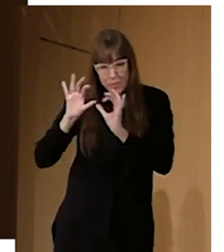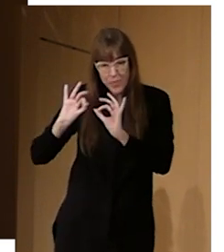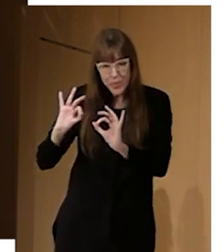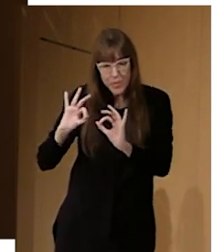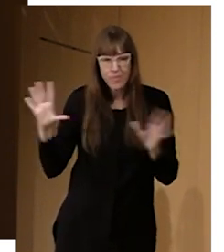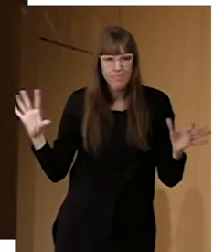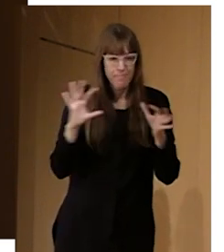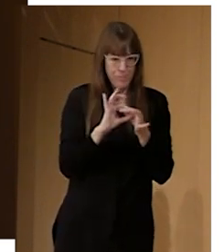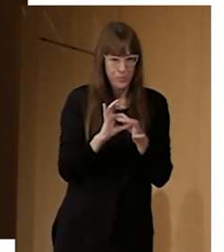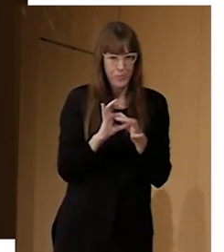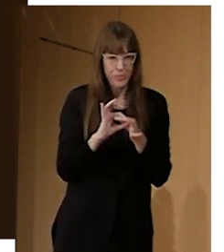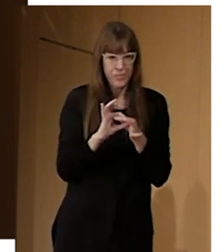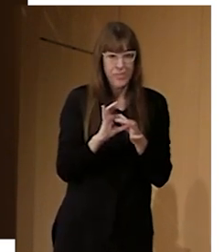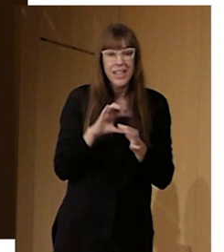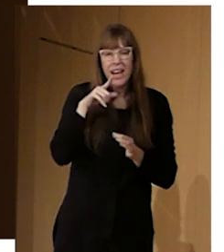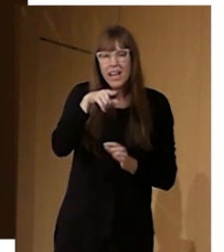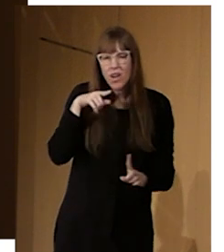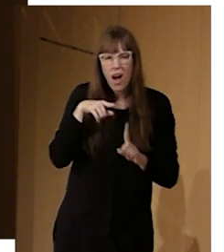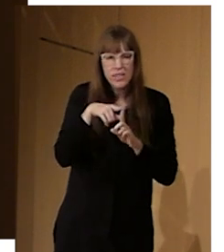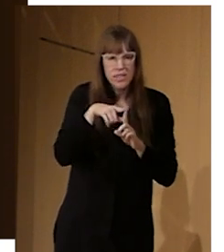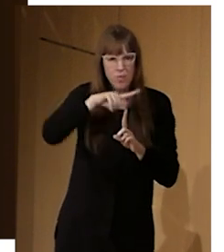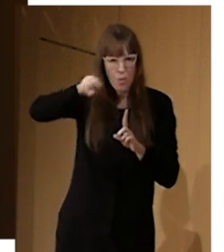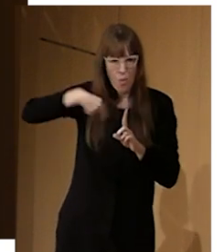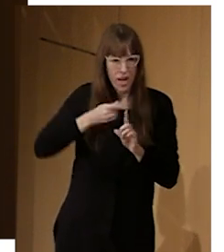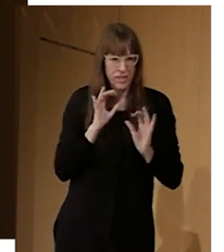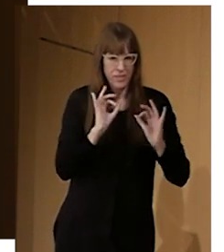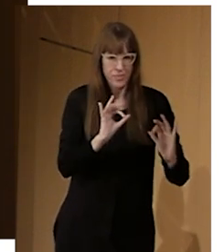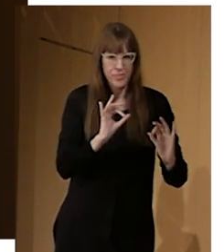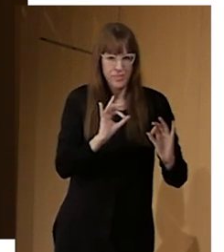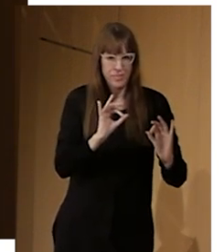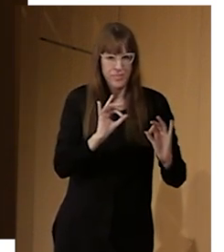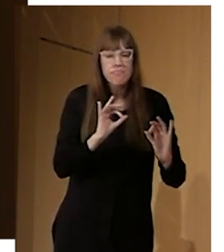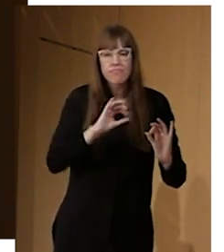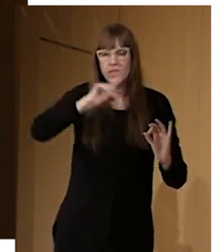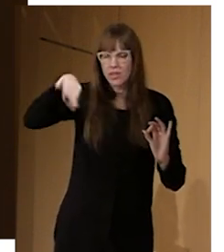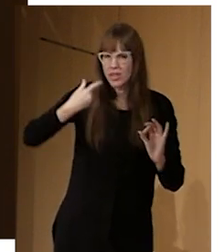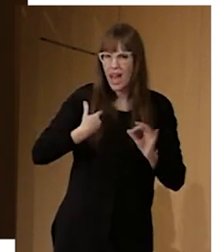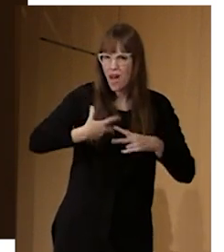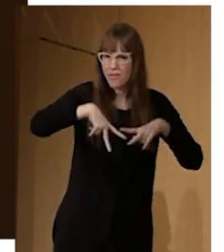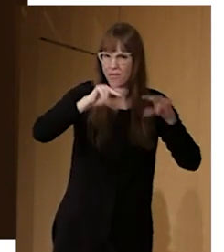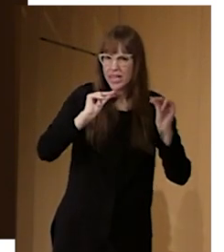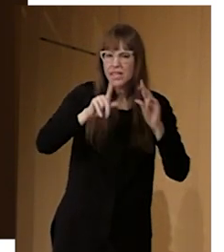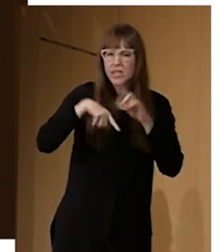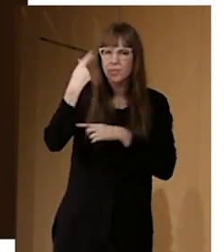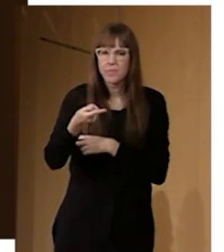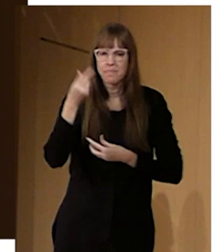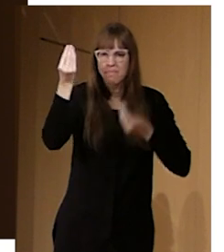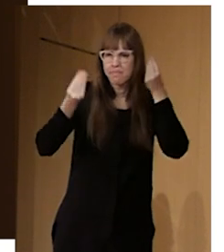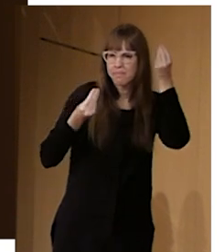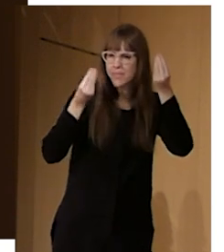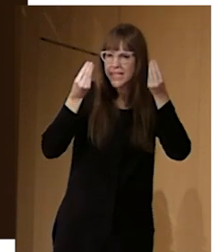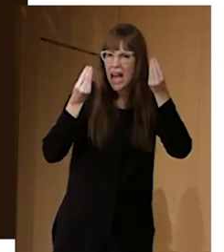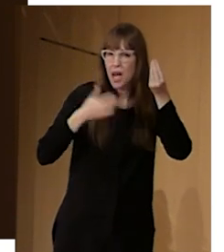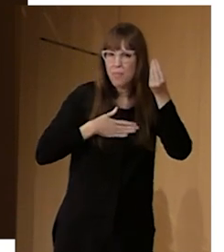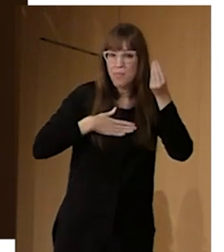justamente Ese es el objetivo de la jornada que cuando nos vayamos de aquí hoy cuando salgamos por esa puerta nos nos preguntemos qué puedo hacer yo desde mi espacio